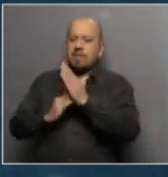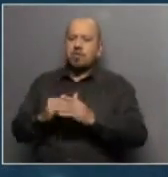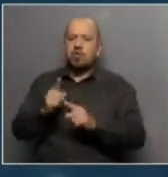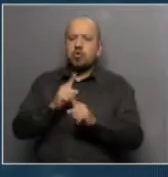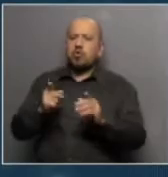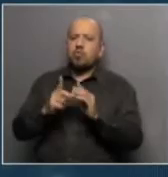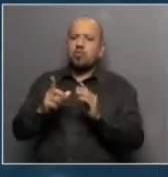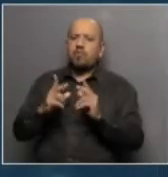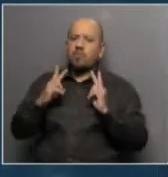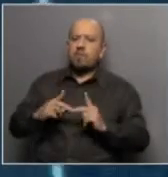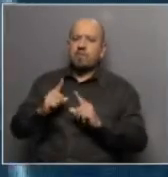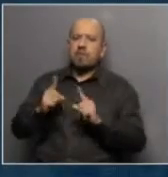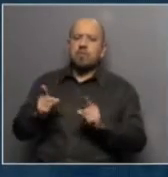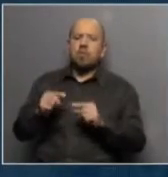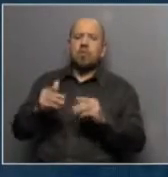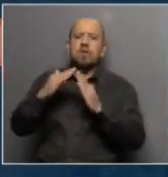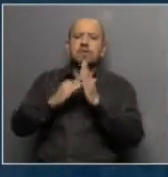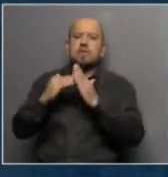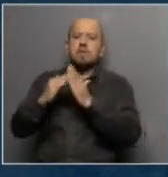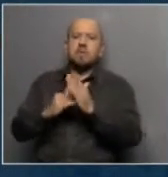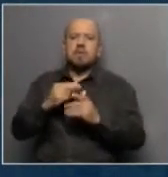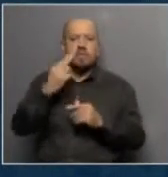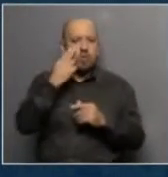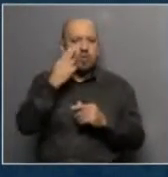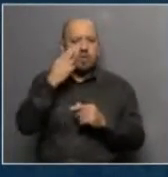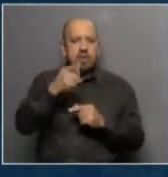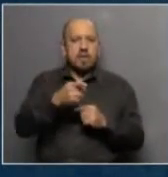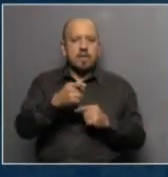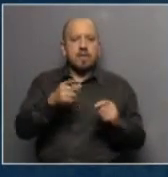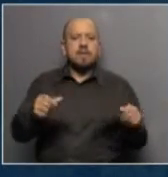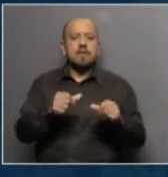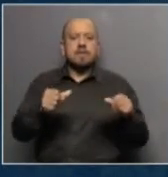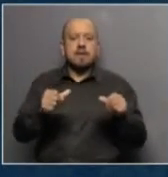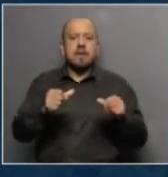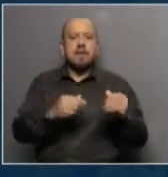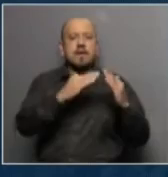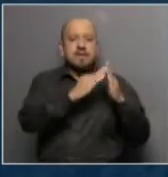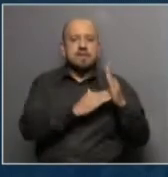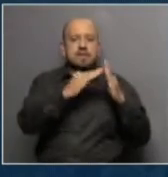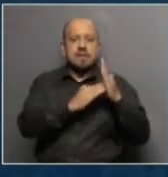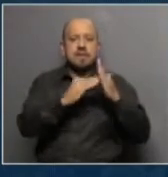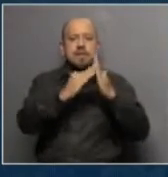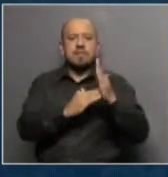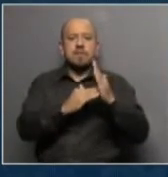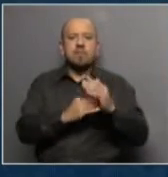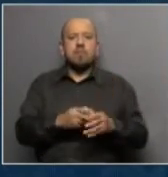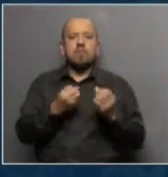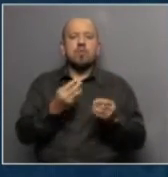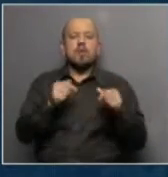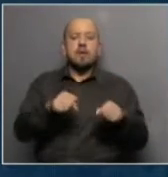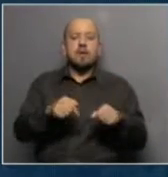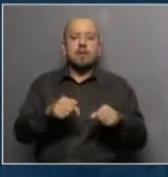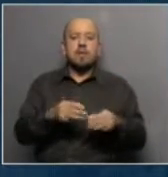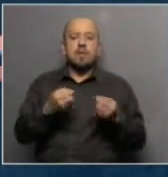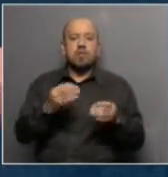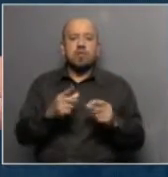un asentamiento? El problema es que se produzca el asentamiento. ¿Por qué se produjeron acá los asentamientos?